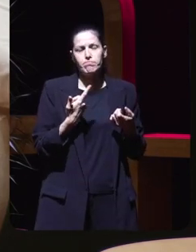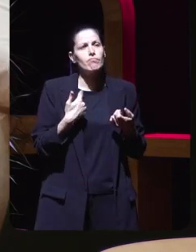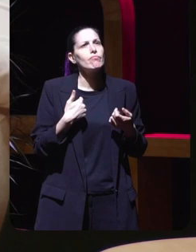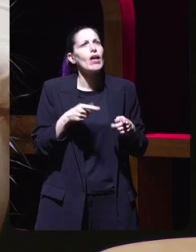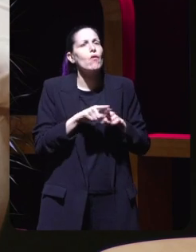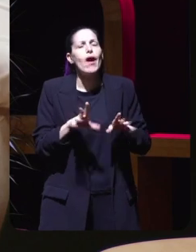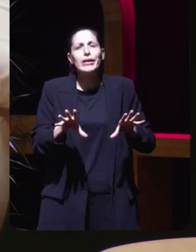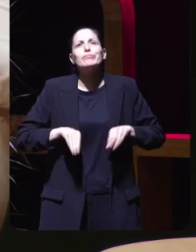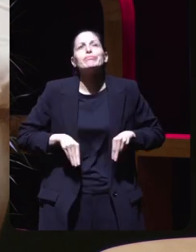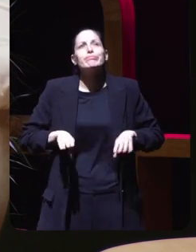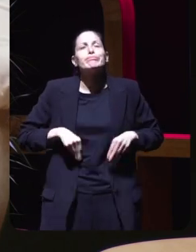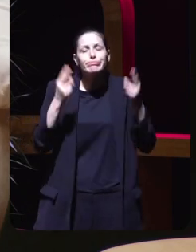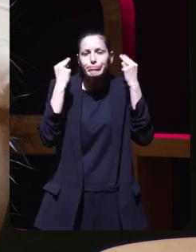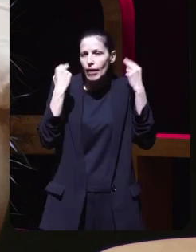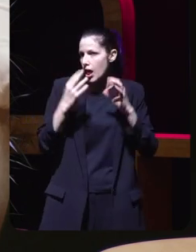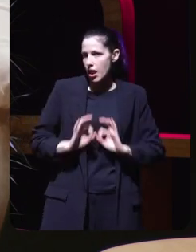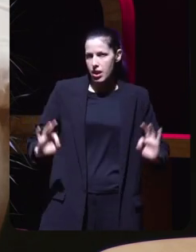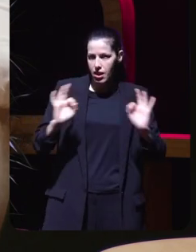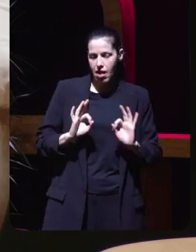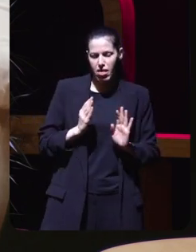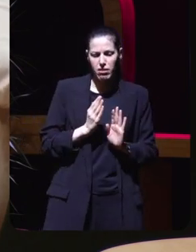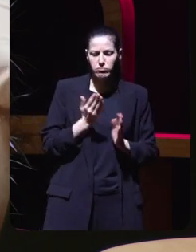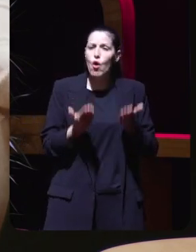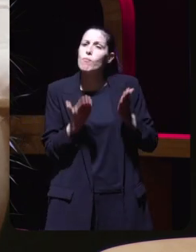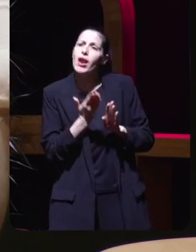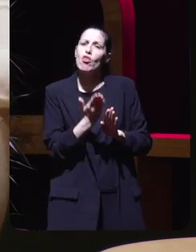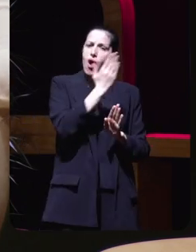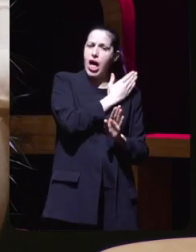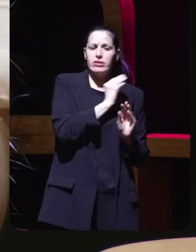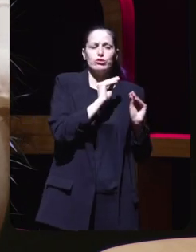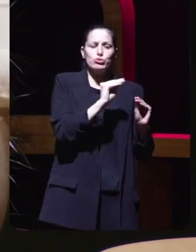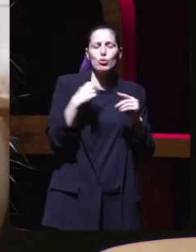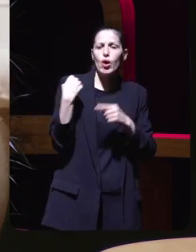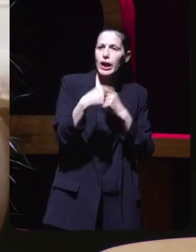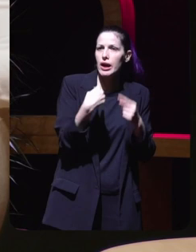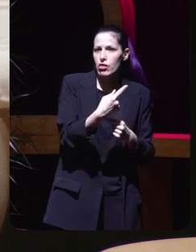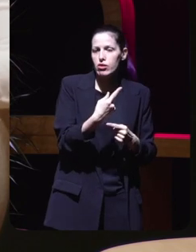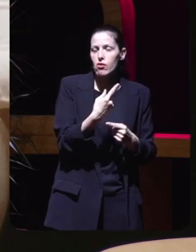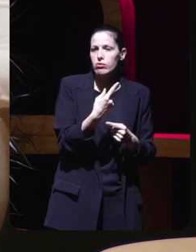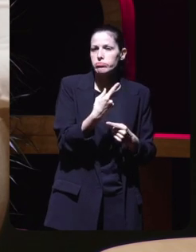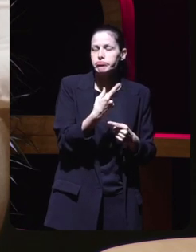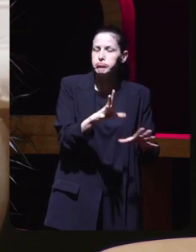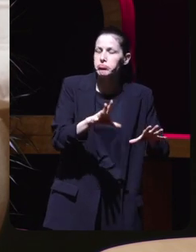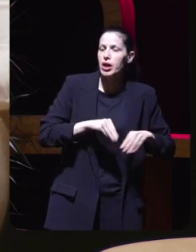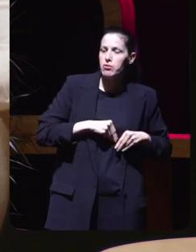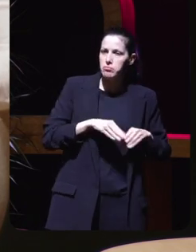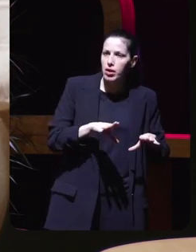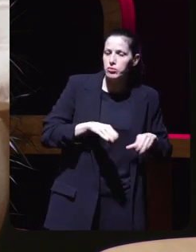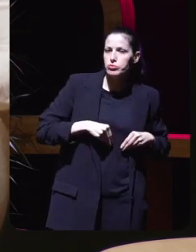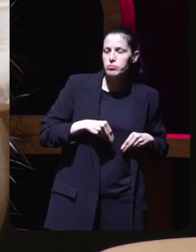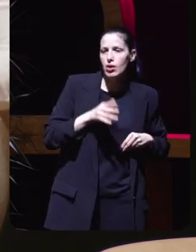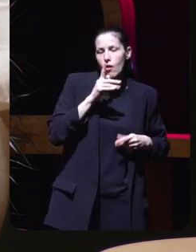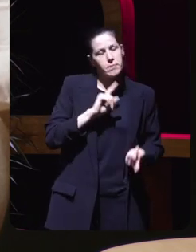él bueno con forma basemáis decía como que a nos valíanos todo no Y claro